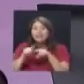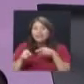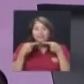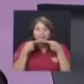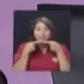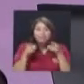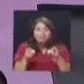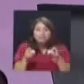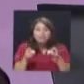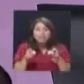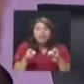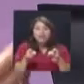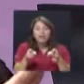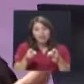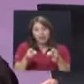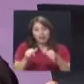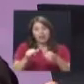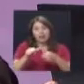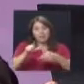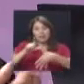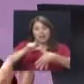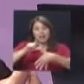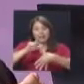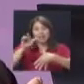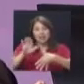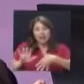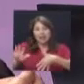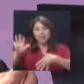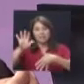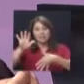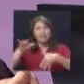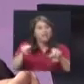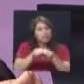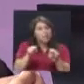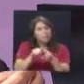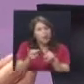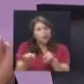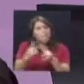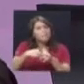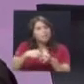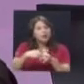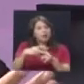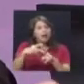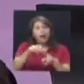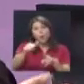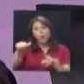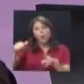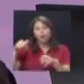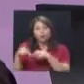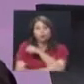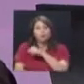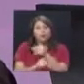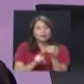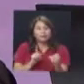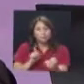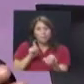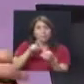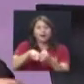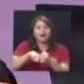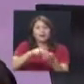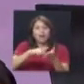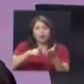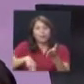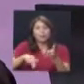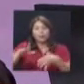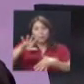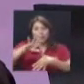latina y el caribe y de igual manera aplica para los otros países y partes de la convención americana si en